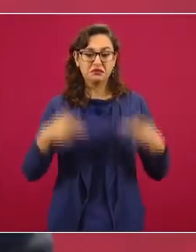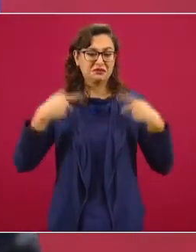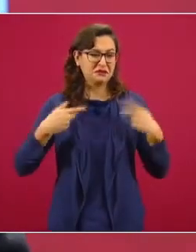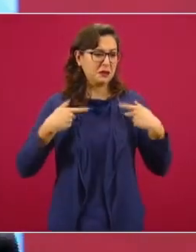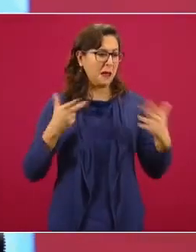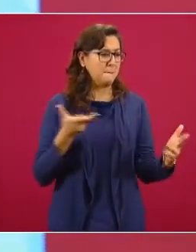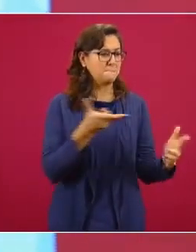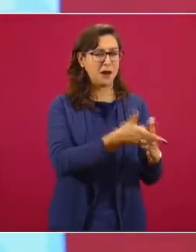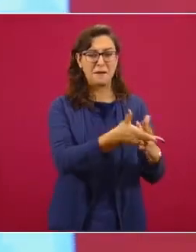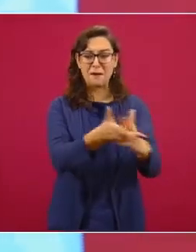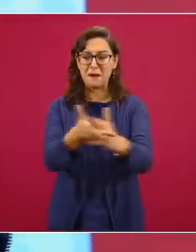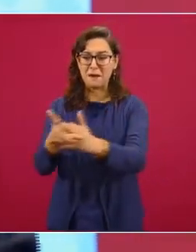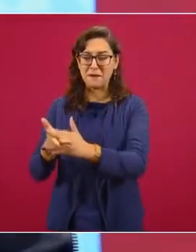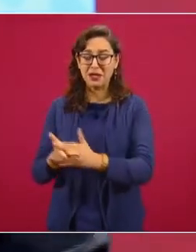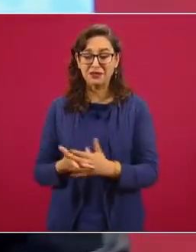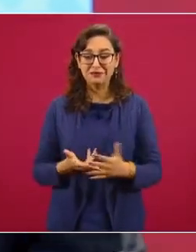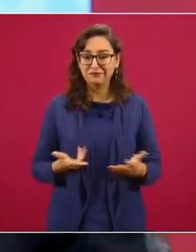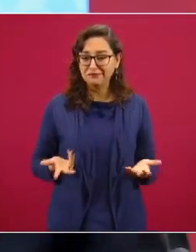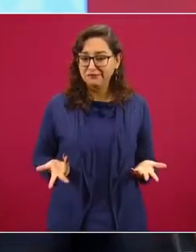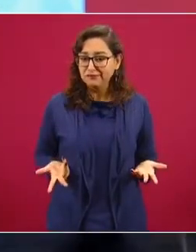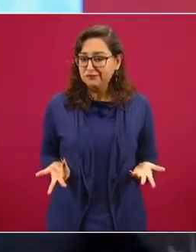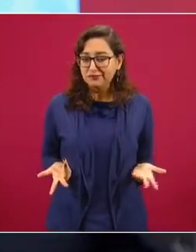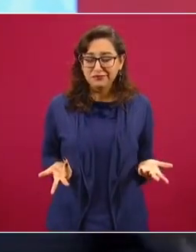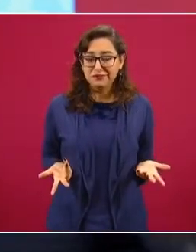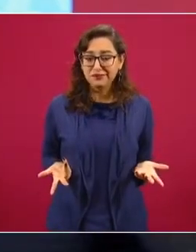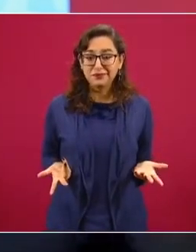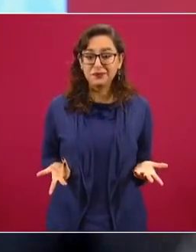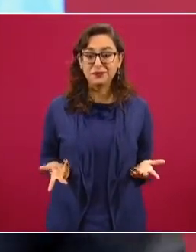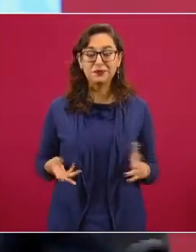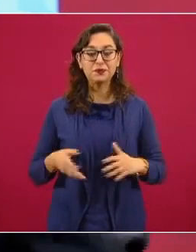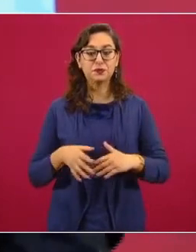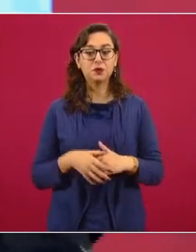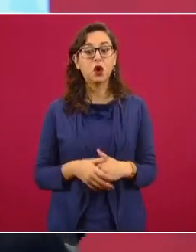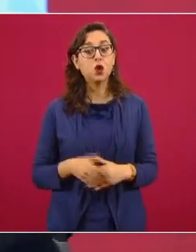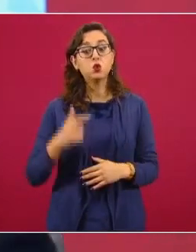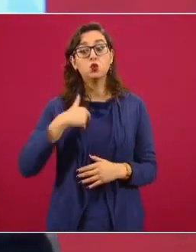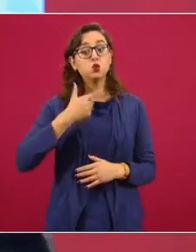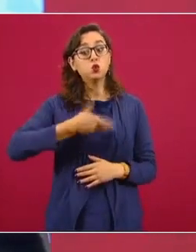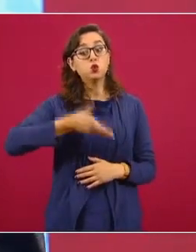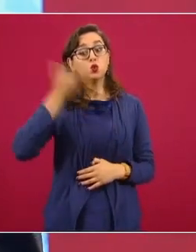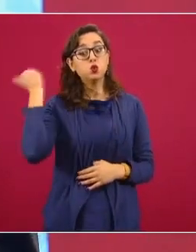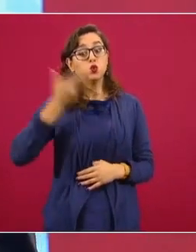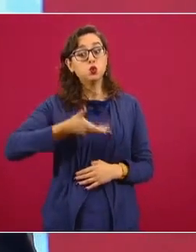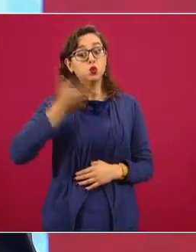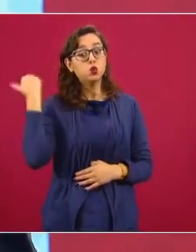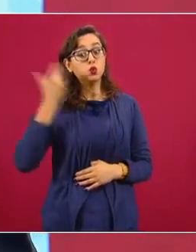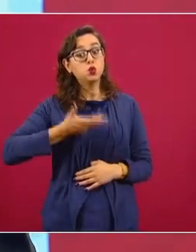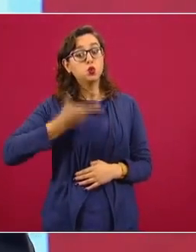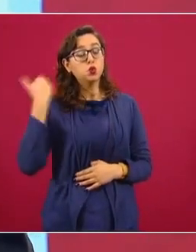Entonces, dicen, no sabíamos.